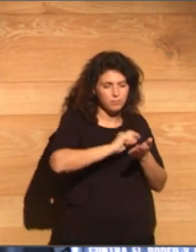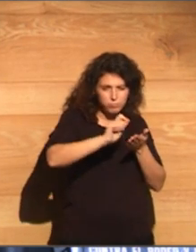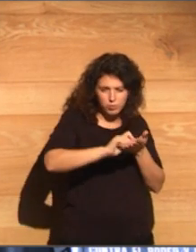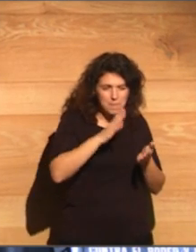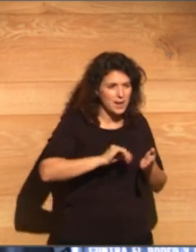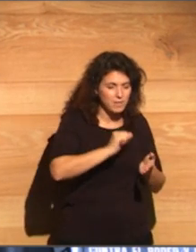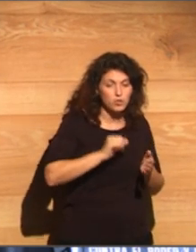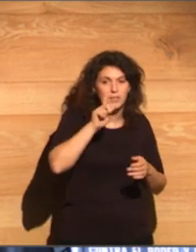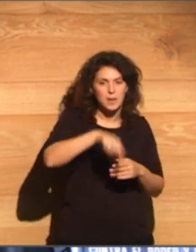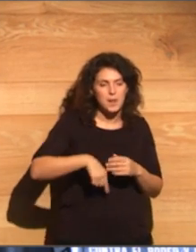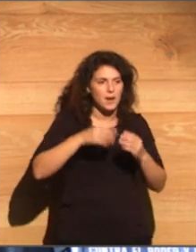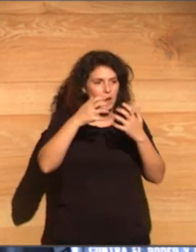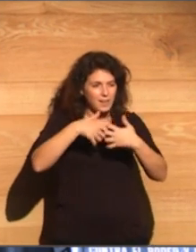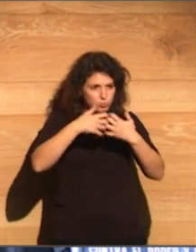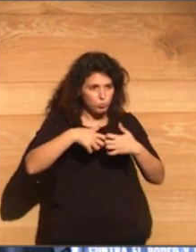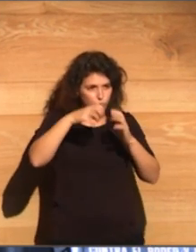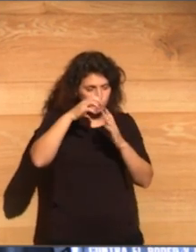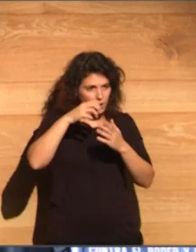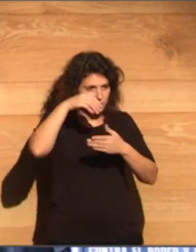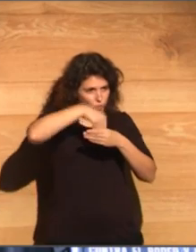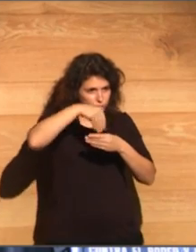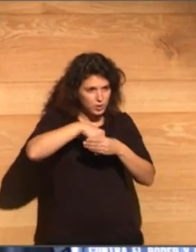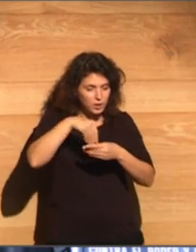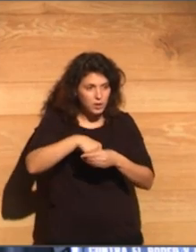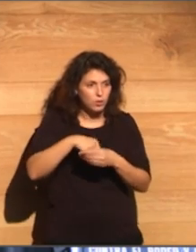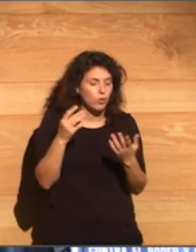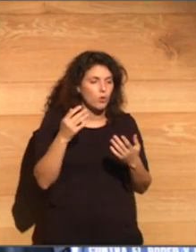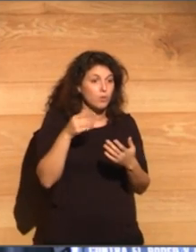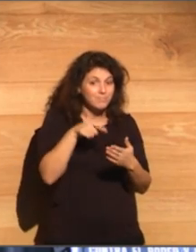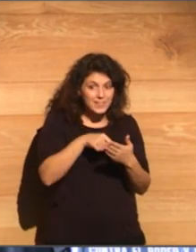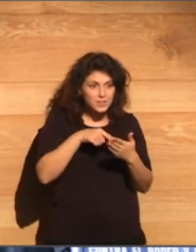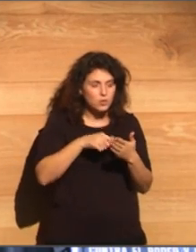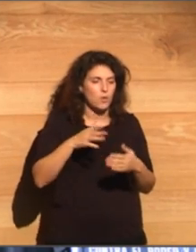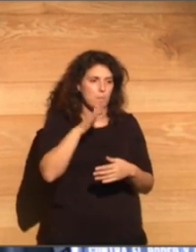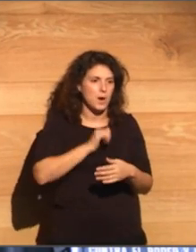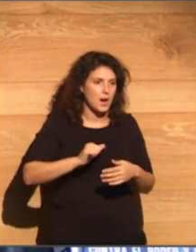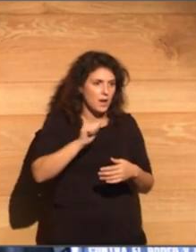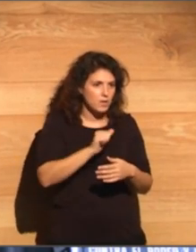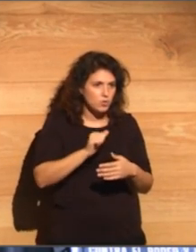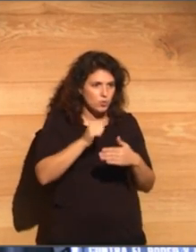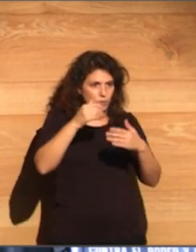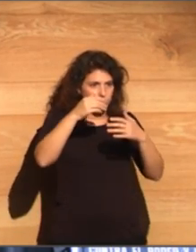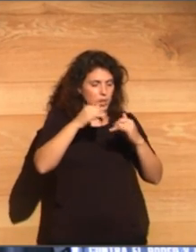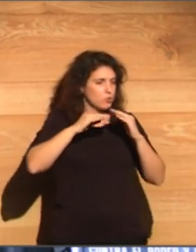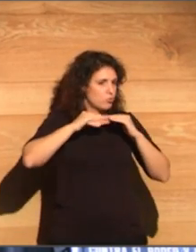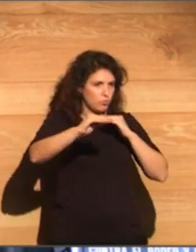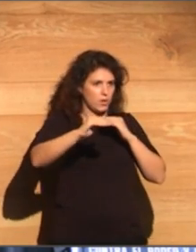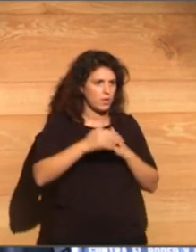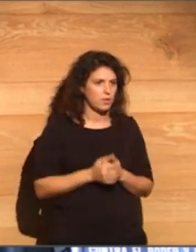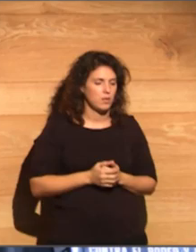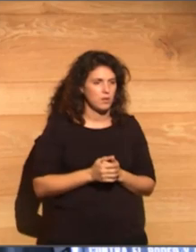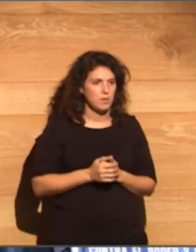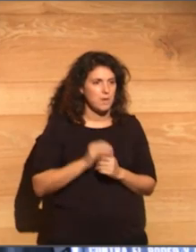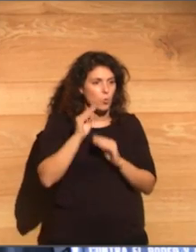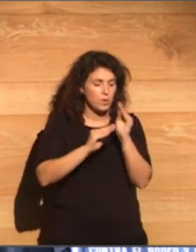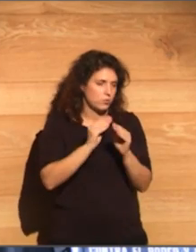sino estructurador, y sus esqueletos son de una solidez absoluta, incuestionable. En